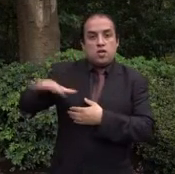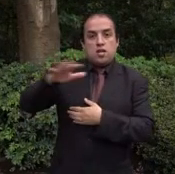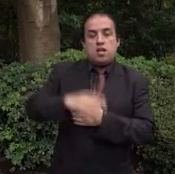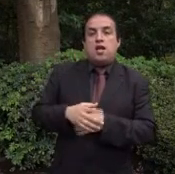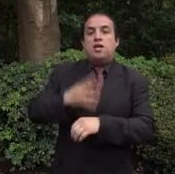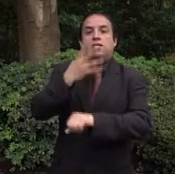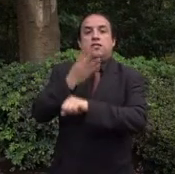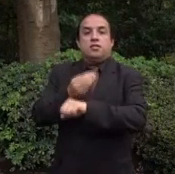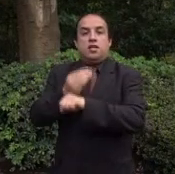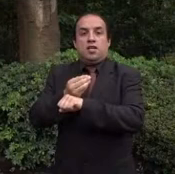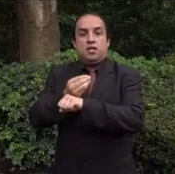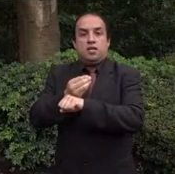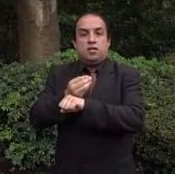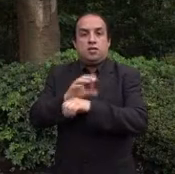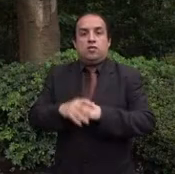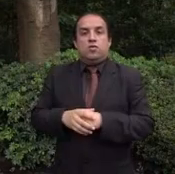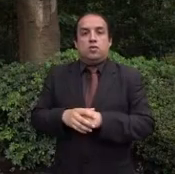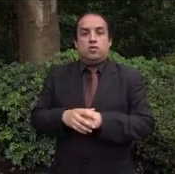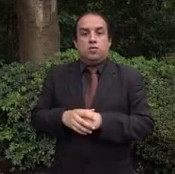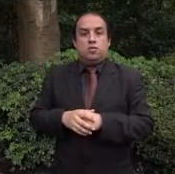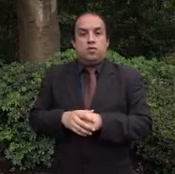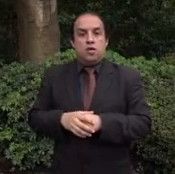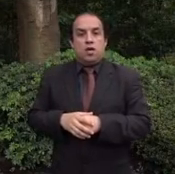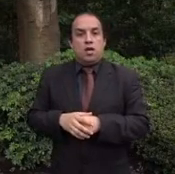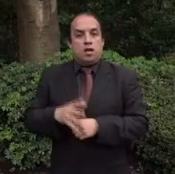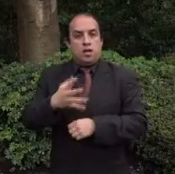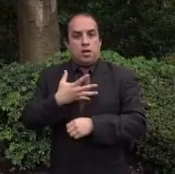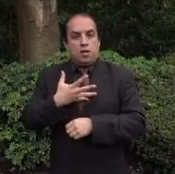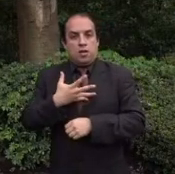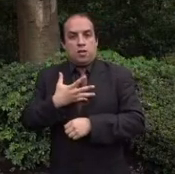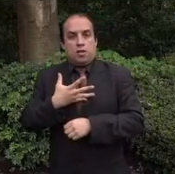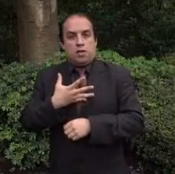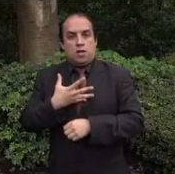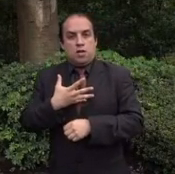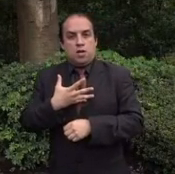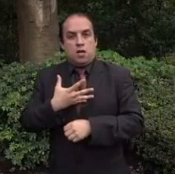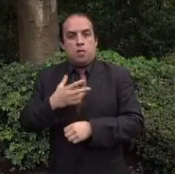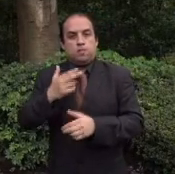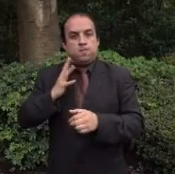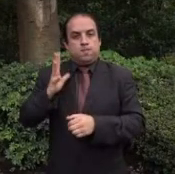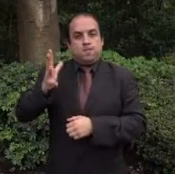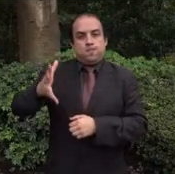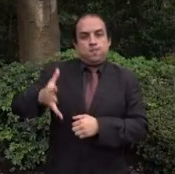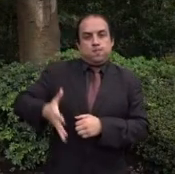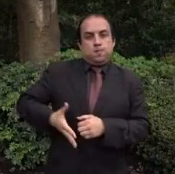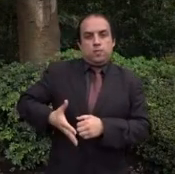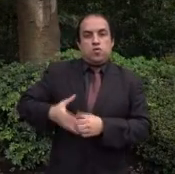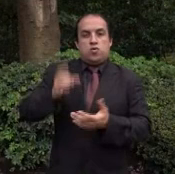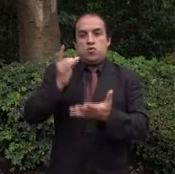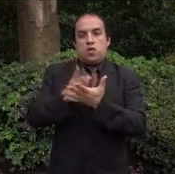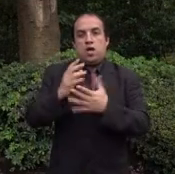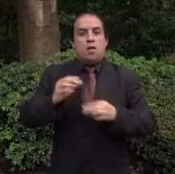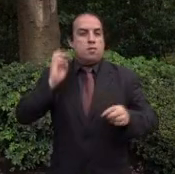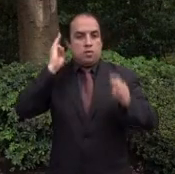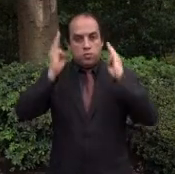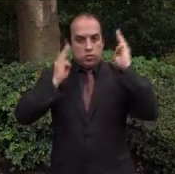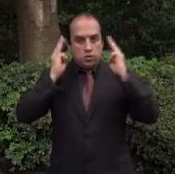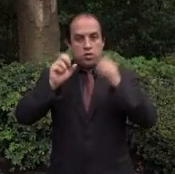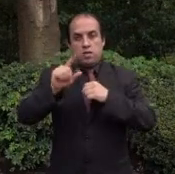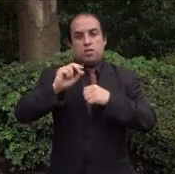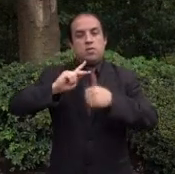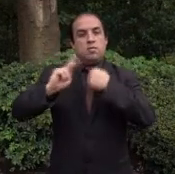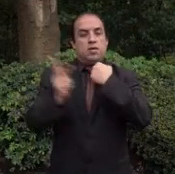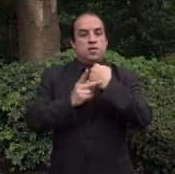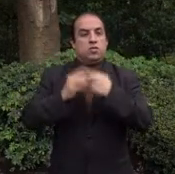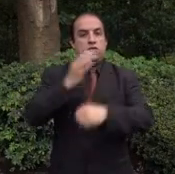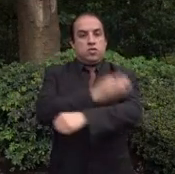conservación digno de la cantidad de museos que tiene no solamente el Bosque de Chapultepec, sino este país. Nos acompañan